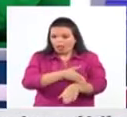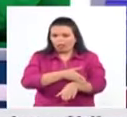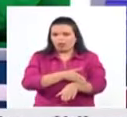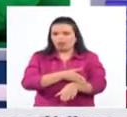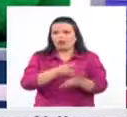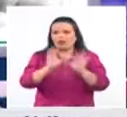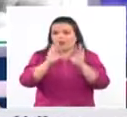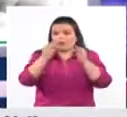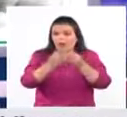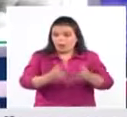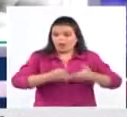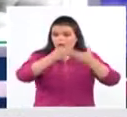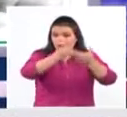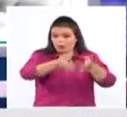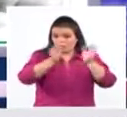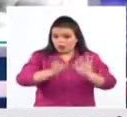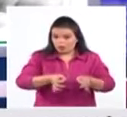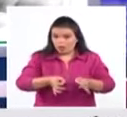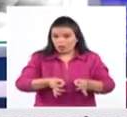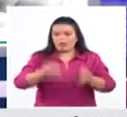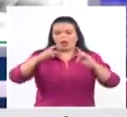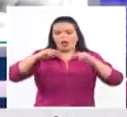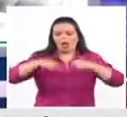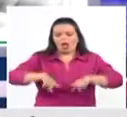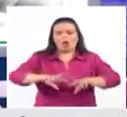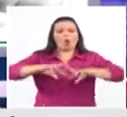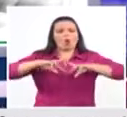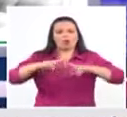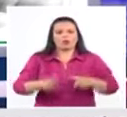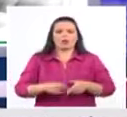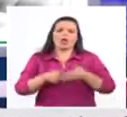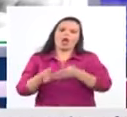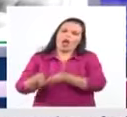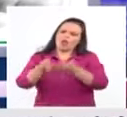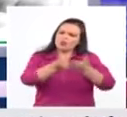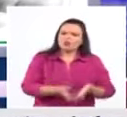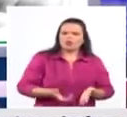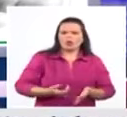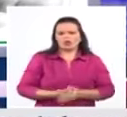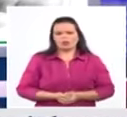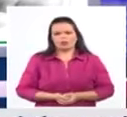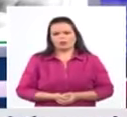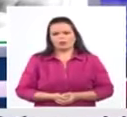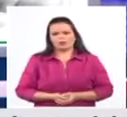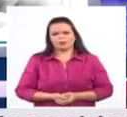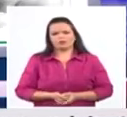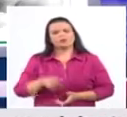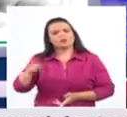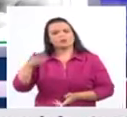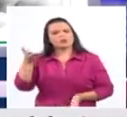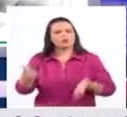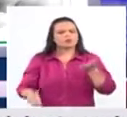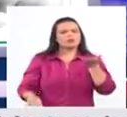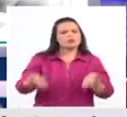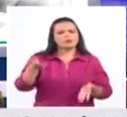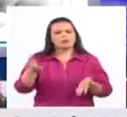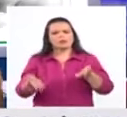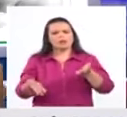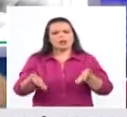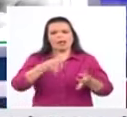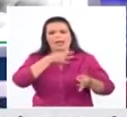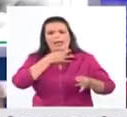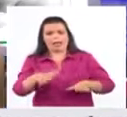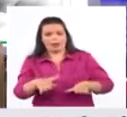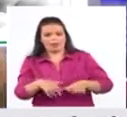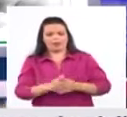Ahora, una pregunta. ¿Ya han medido ustedes el impacto cuando se ha padecido doblemente la COVID-19? Un convaleciente